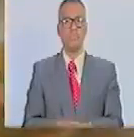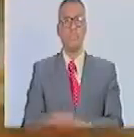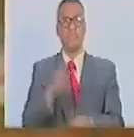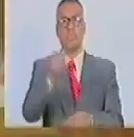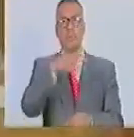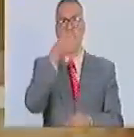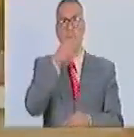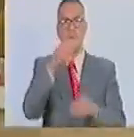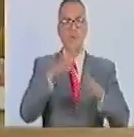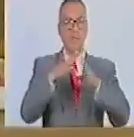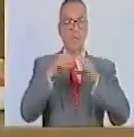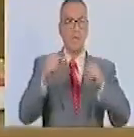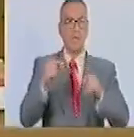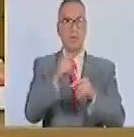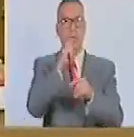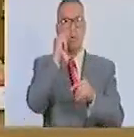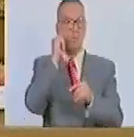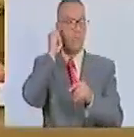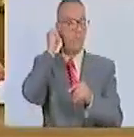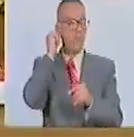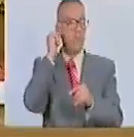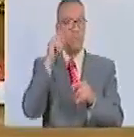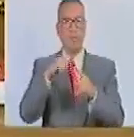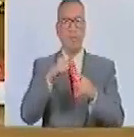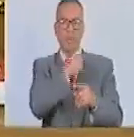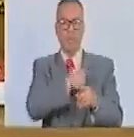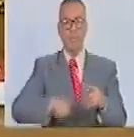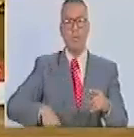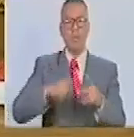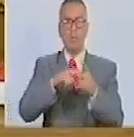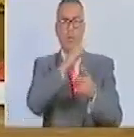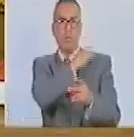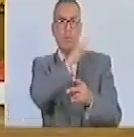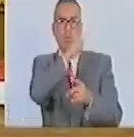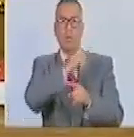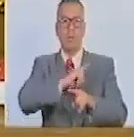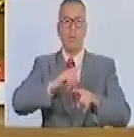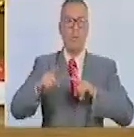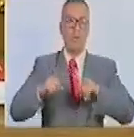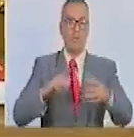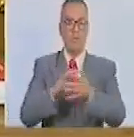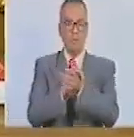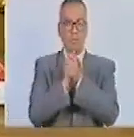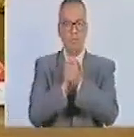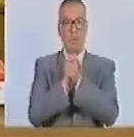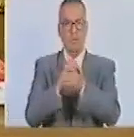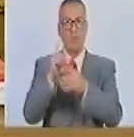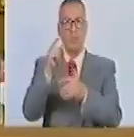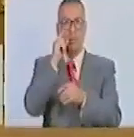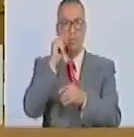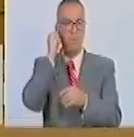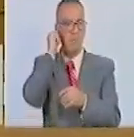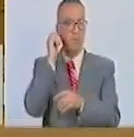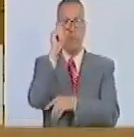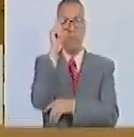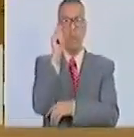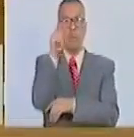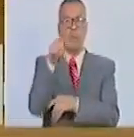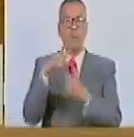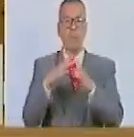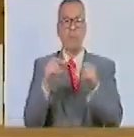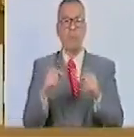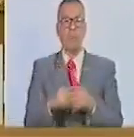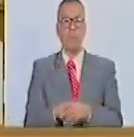Buenas tardes a todos, a todas, señor presidente, junta directiva, compañeros, compañeras diputadas